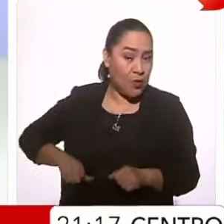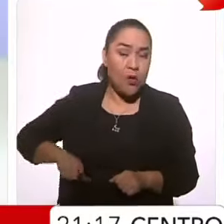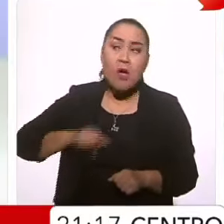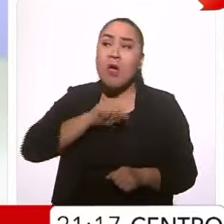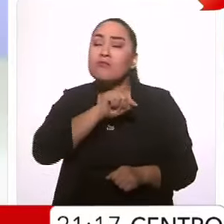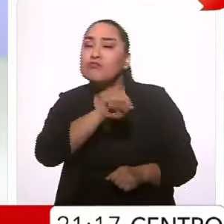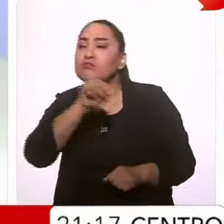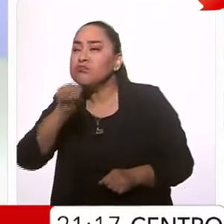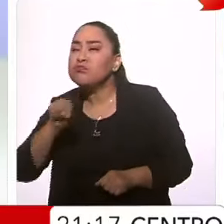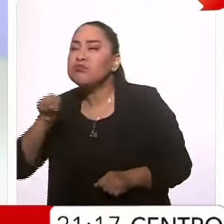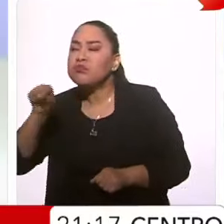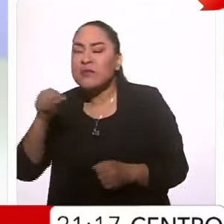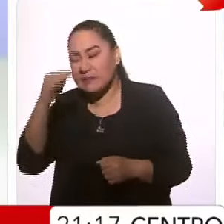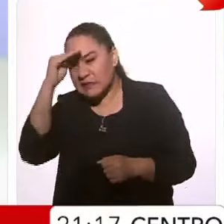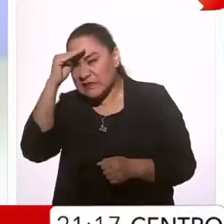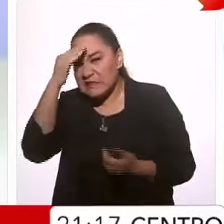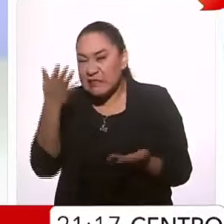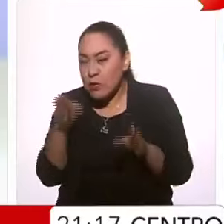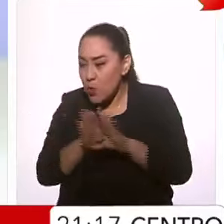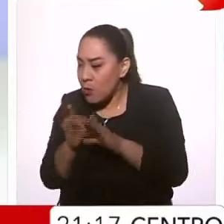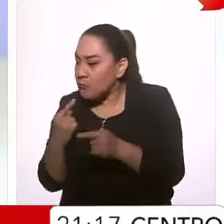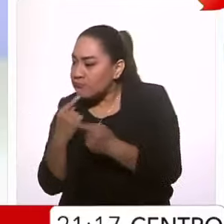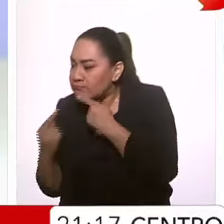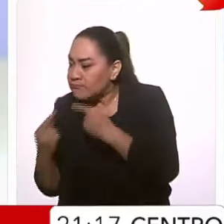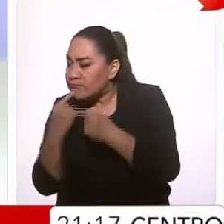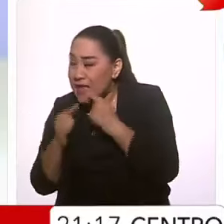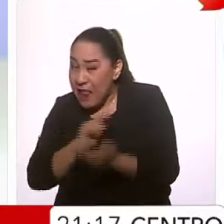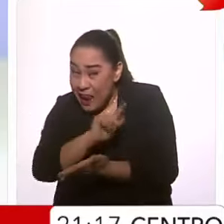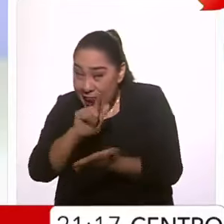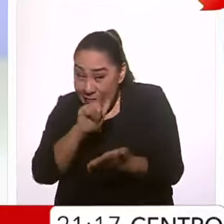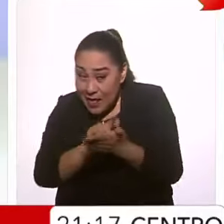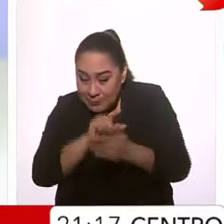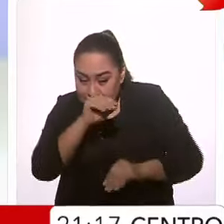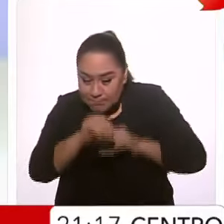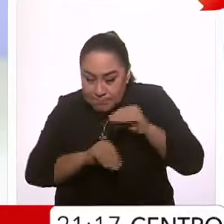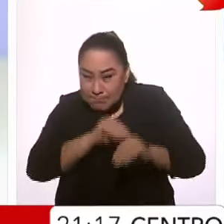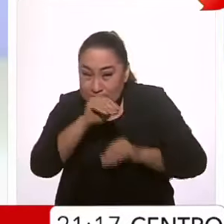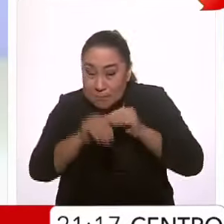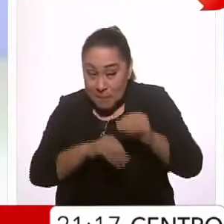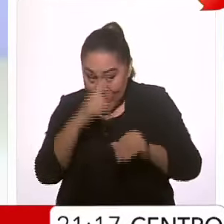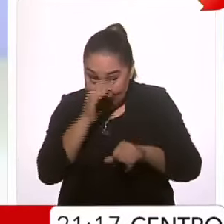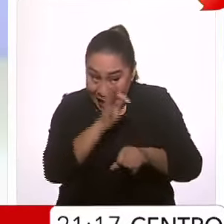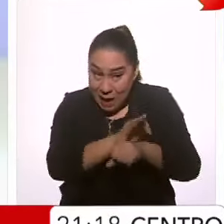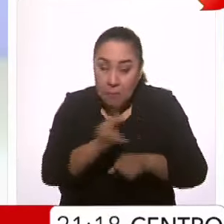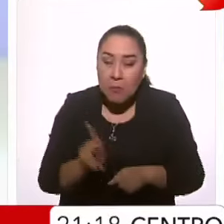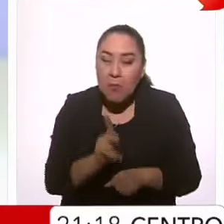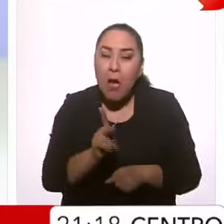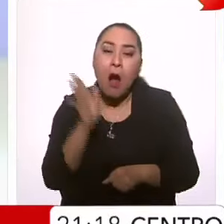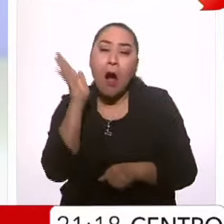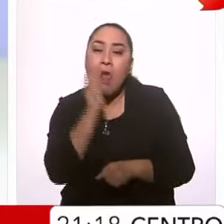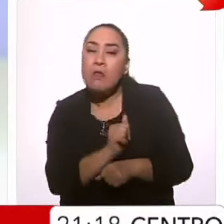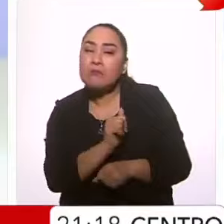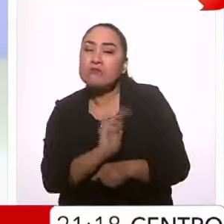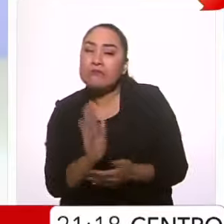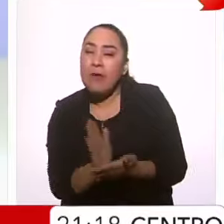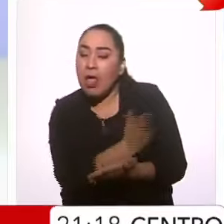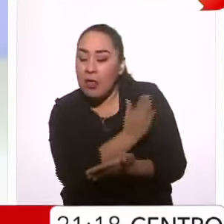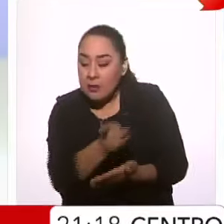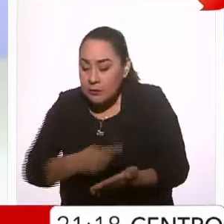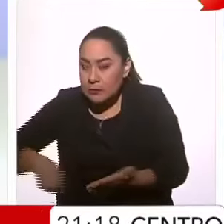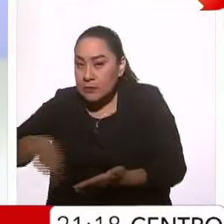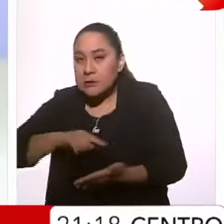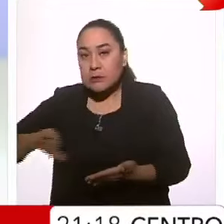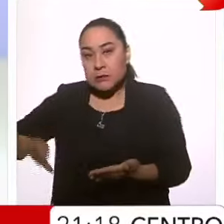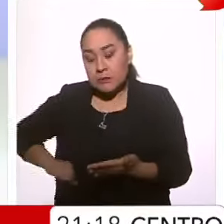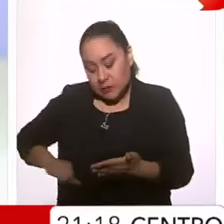manera que fueron quitándole a la Constitución la esencia que en el 17 tuvo. Se alejó de los intereses de las